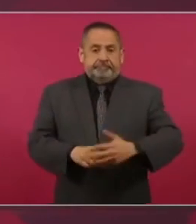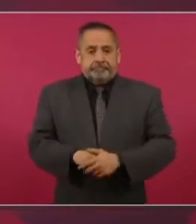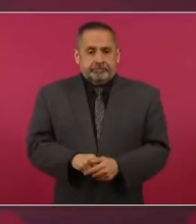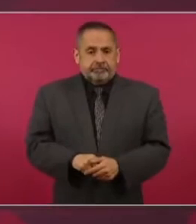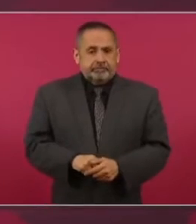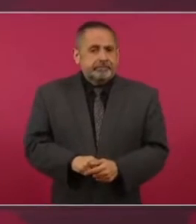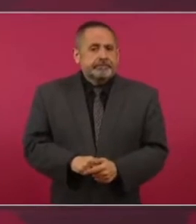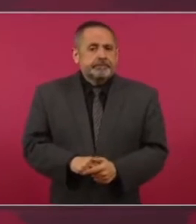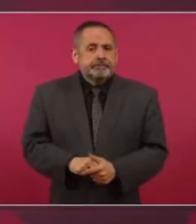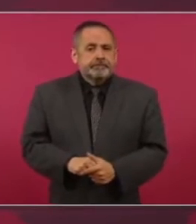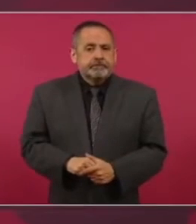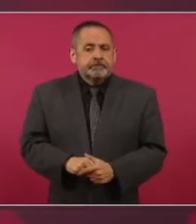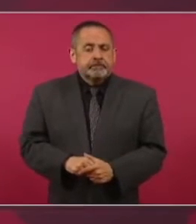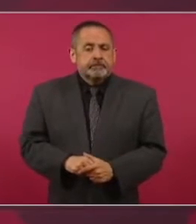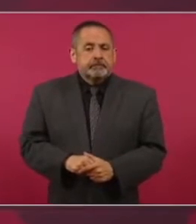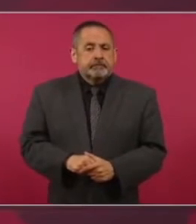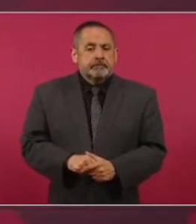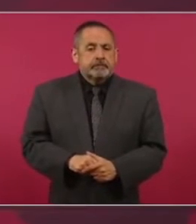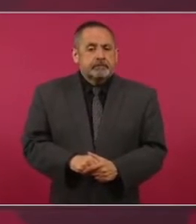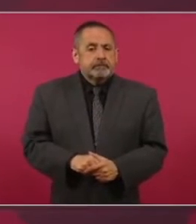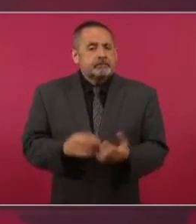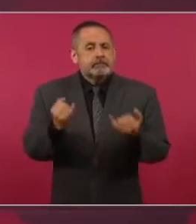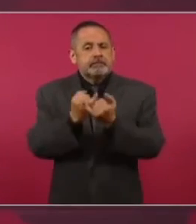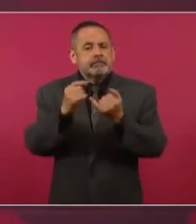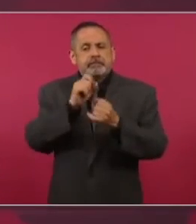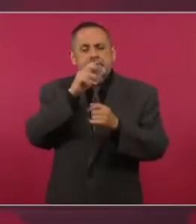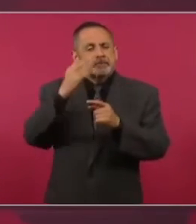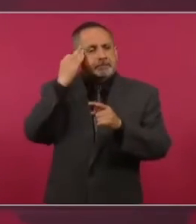como cuando el Porfiriato,